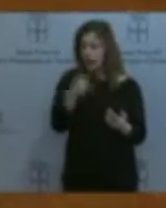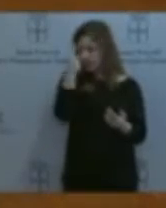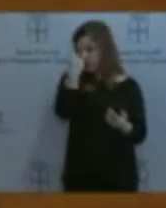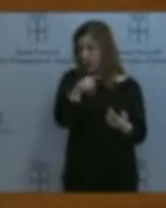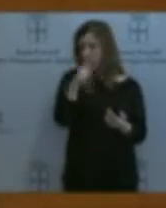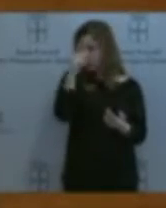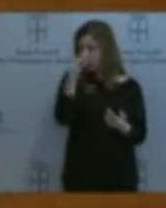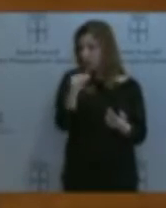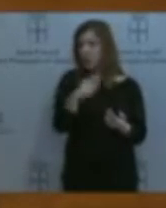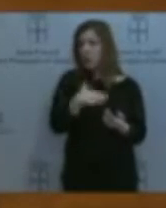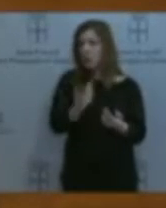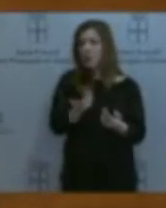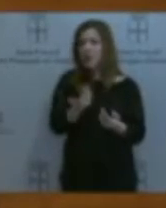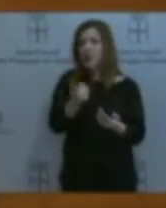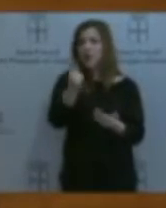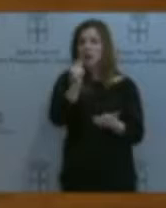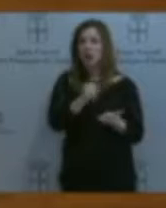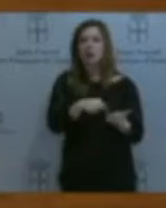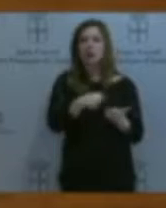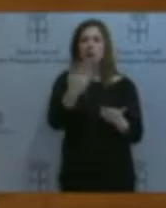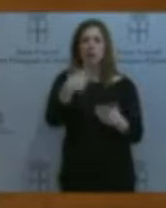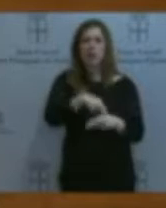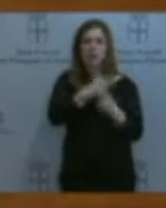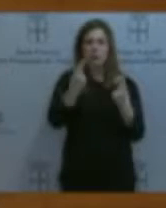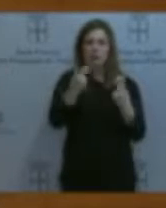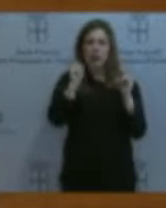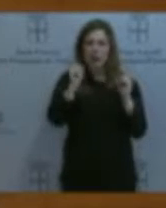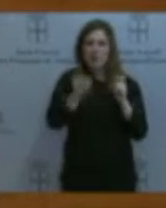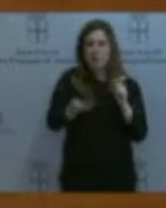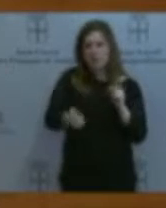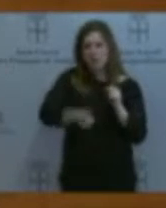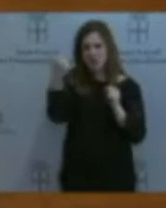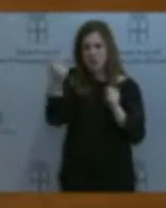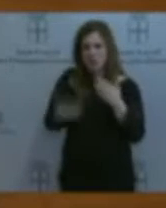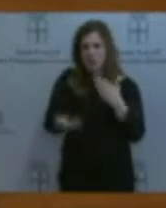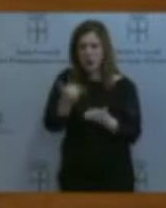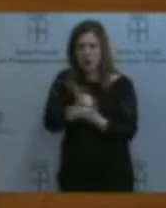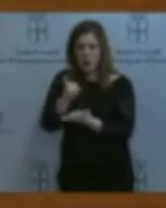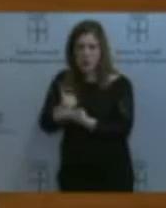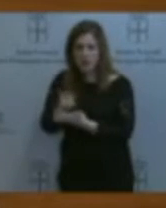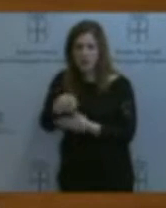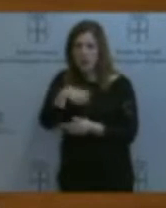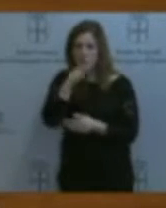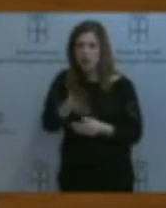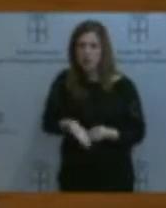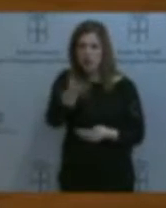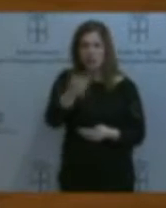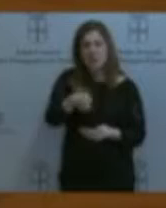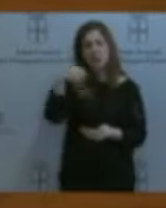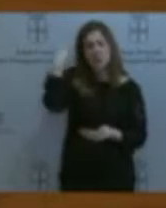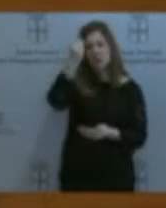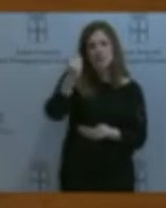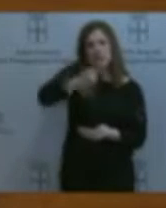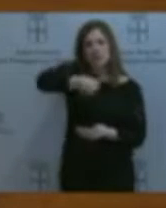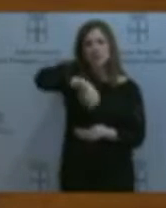un contrato de la escuela pública. Hay lecciones que son mucho más importantes que las que se dan en las aulas. Y por eso es tan importante el pensar qué